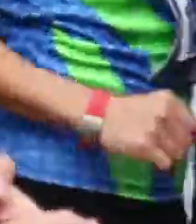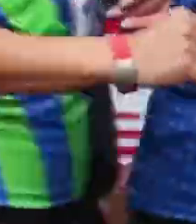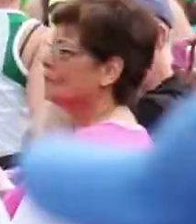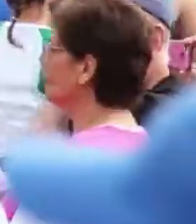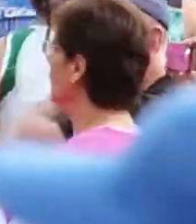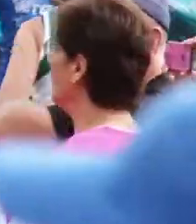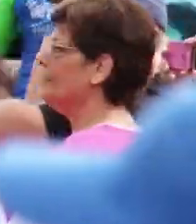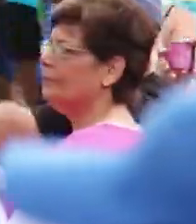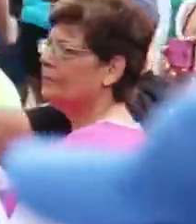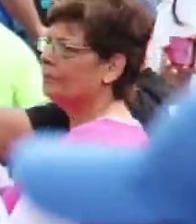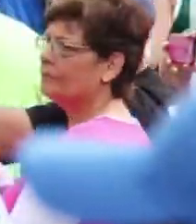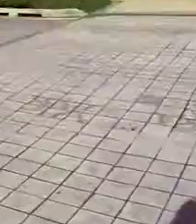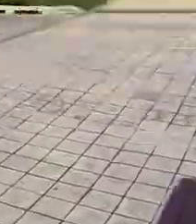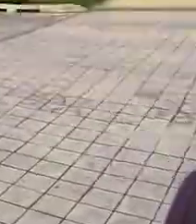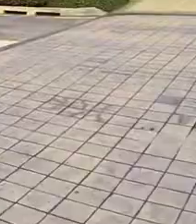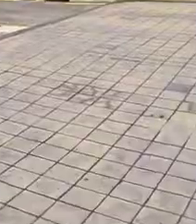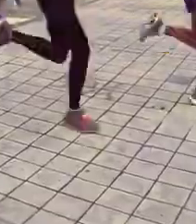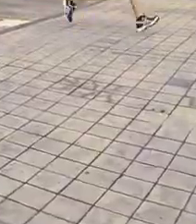meta.